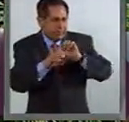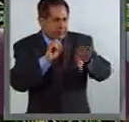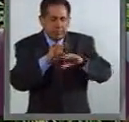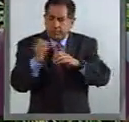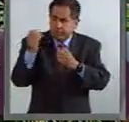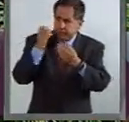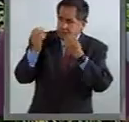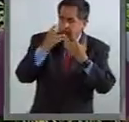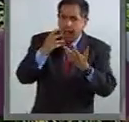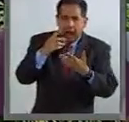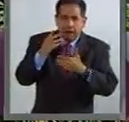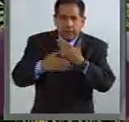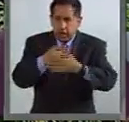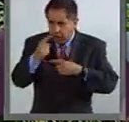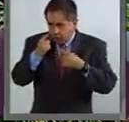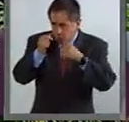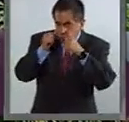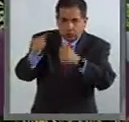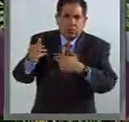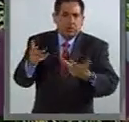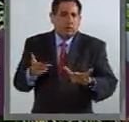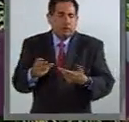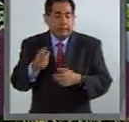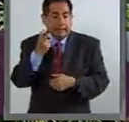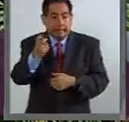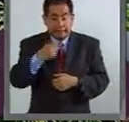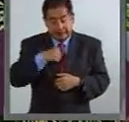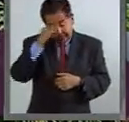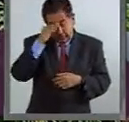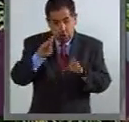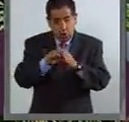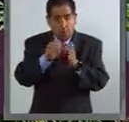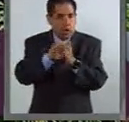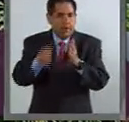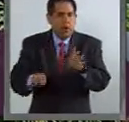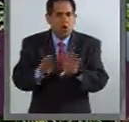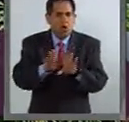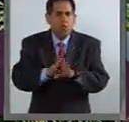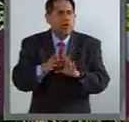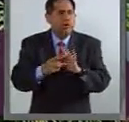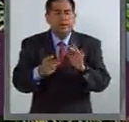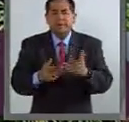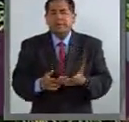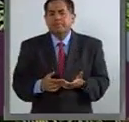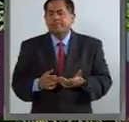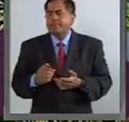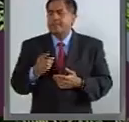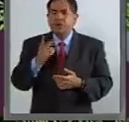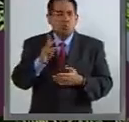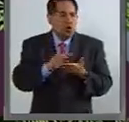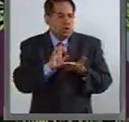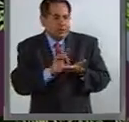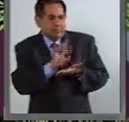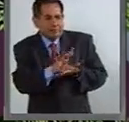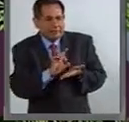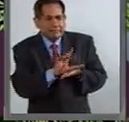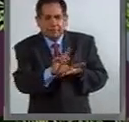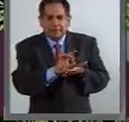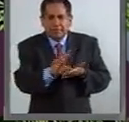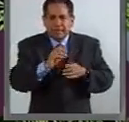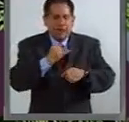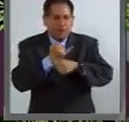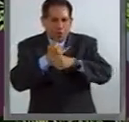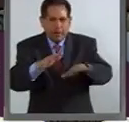lograr enfrentar entonces que por un lado tengamos estas dosis de información que